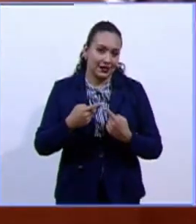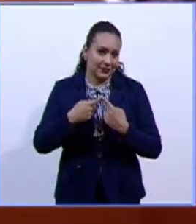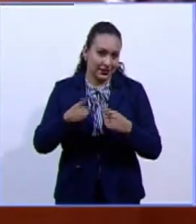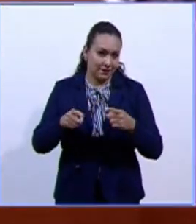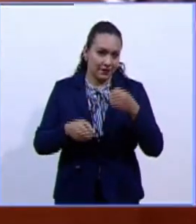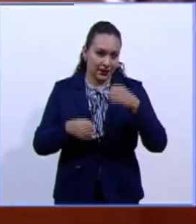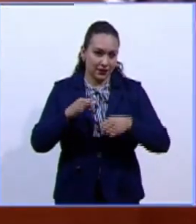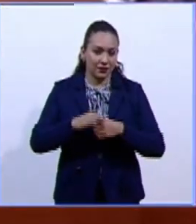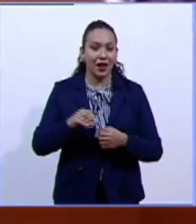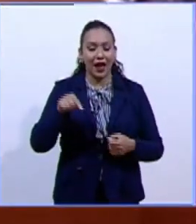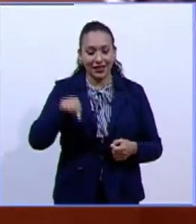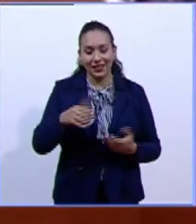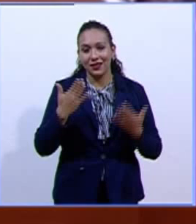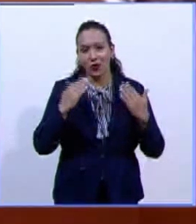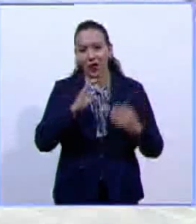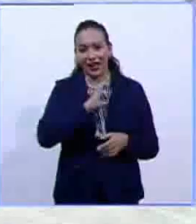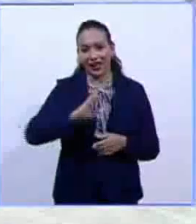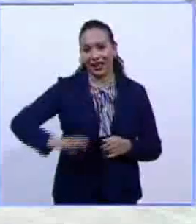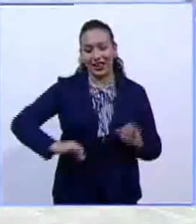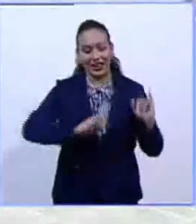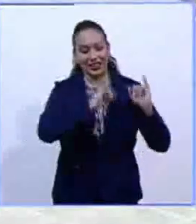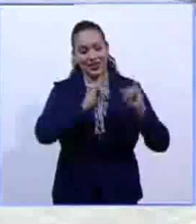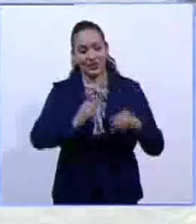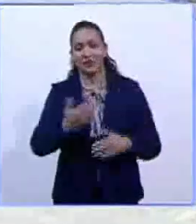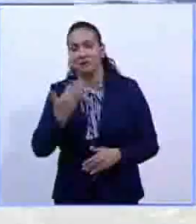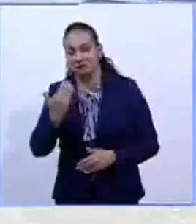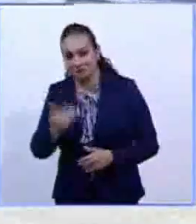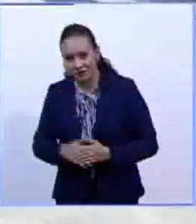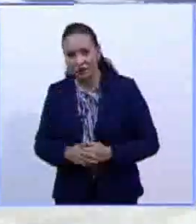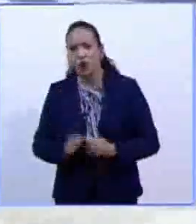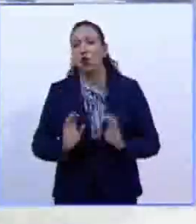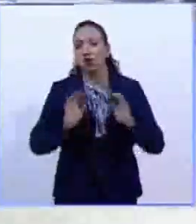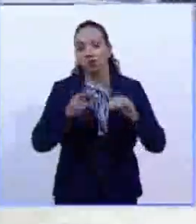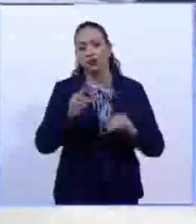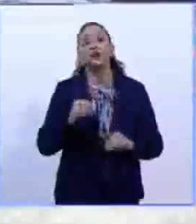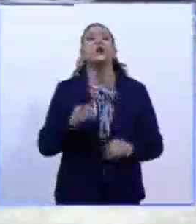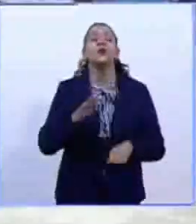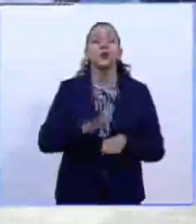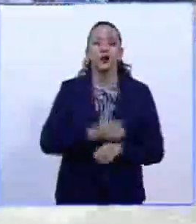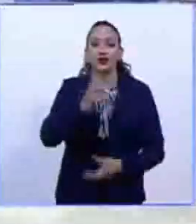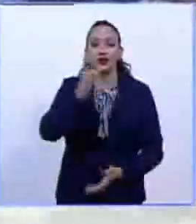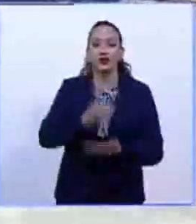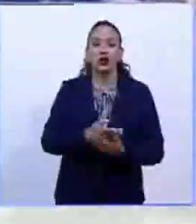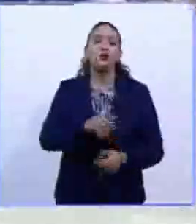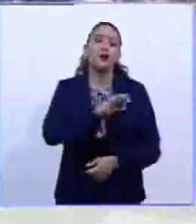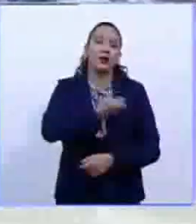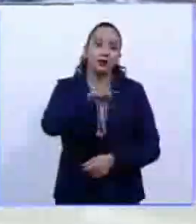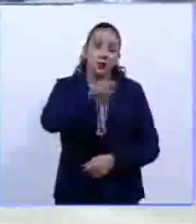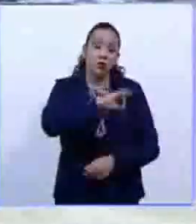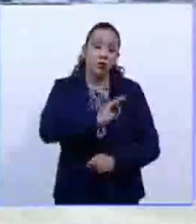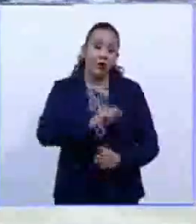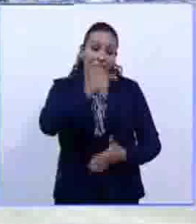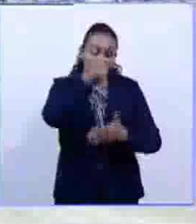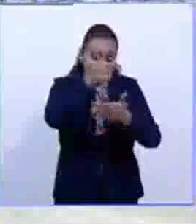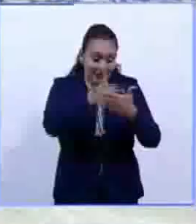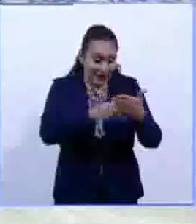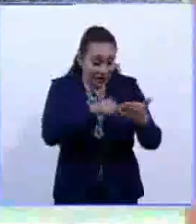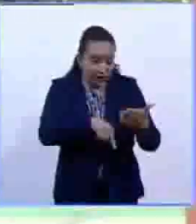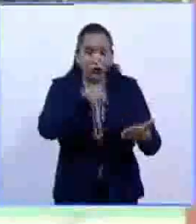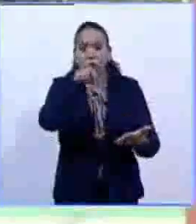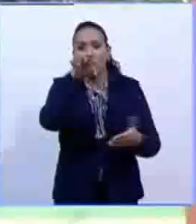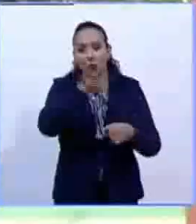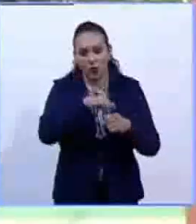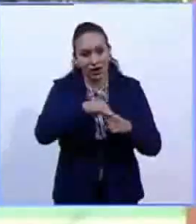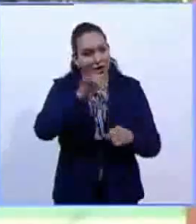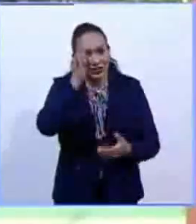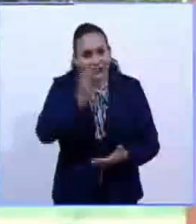habrá candidaturas independientes ni no registradas, por lo que únicamente se podrá votar por las personas enlistadas en las boletas. Hasta